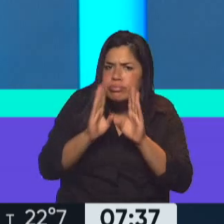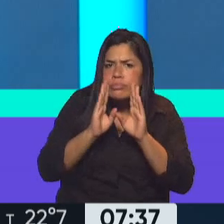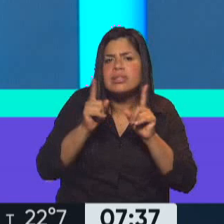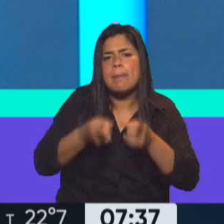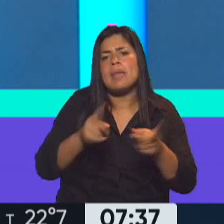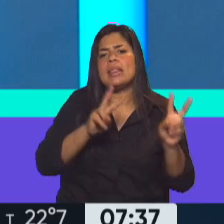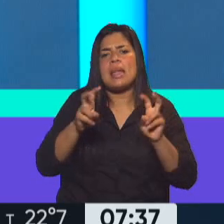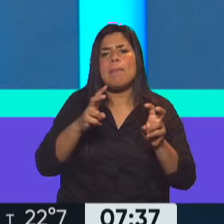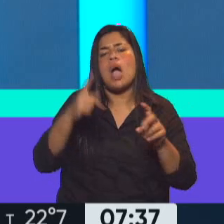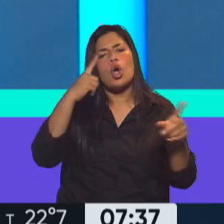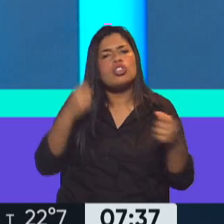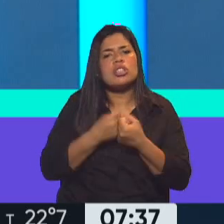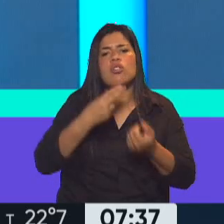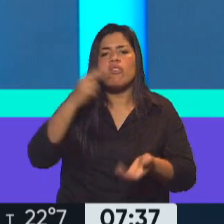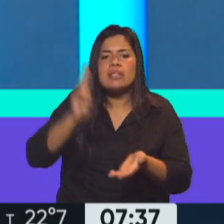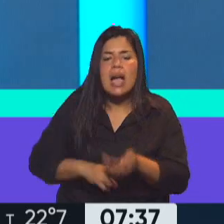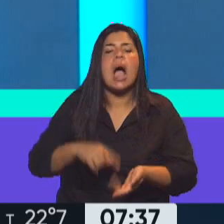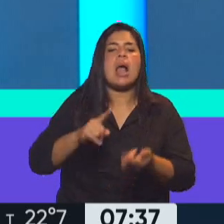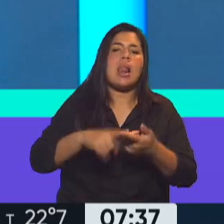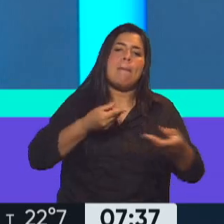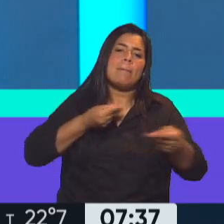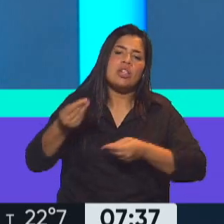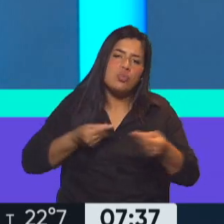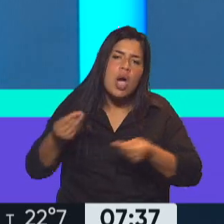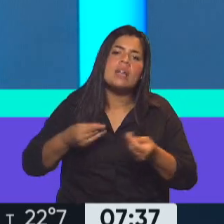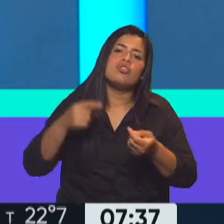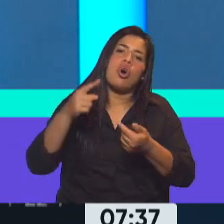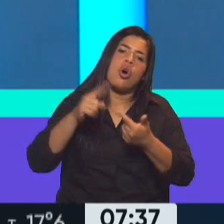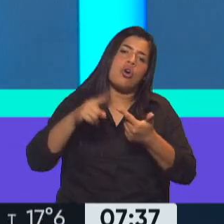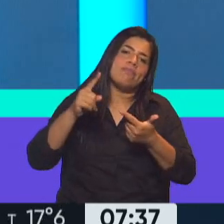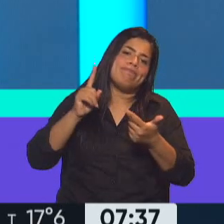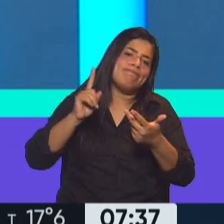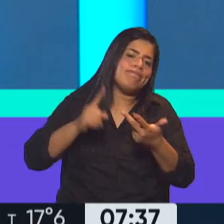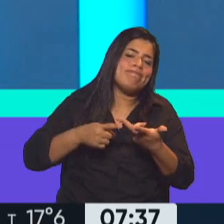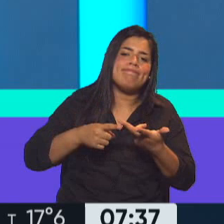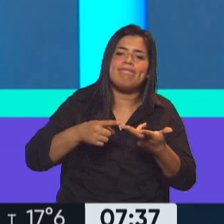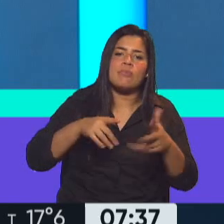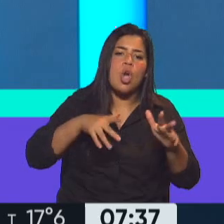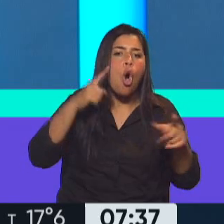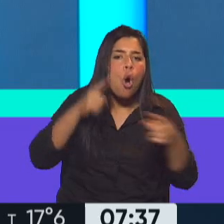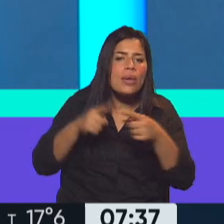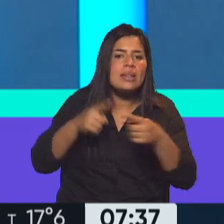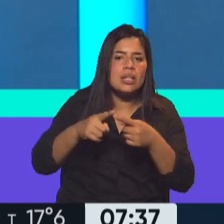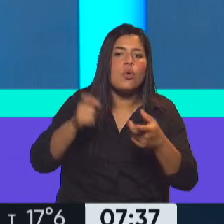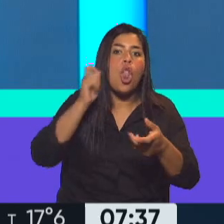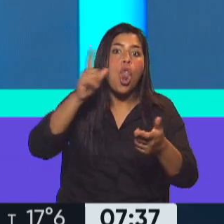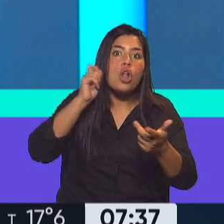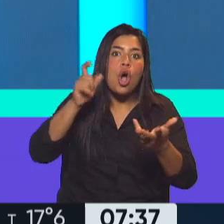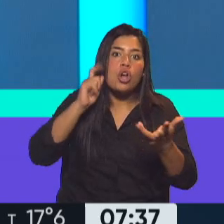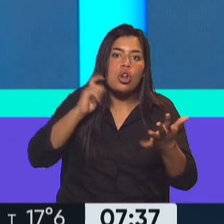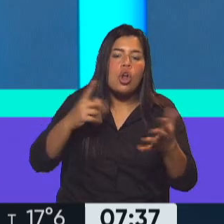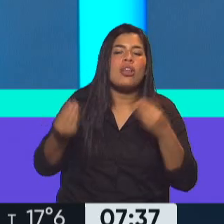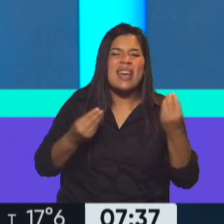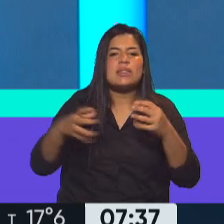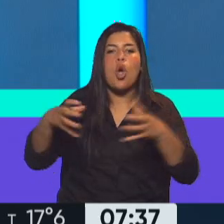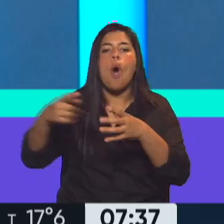que anunció Larreta, como el caso del presupuesto y este objetivo logrado por parte de la oposición de voltear el cálculo de recursos y